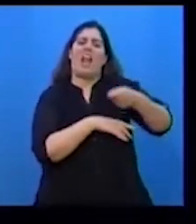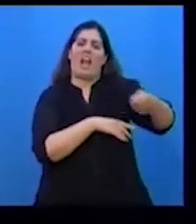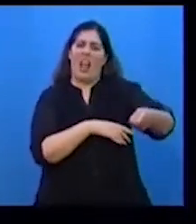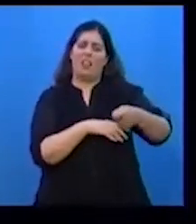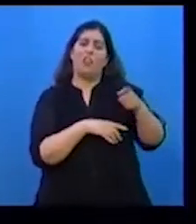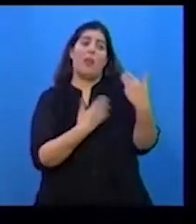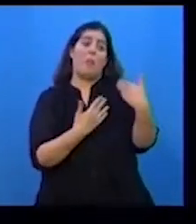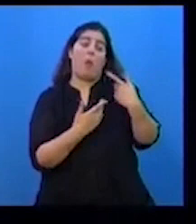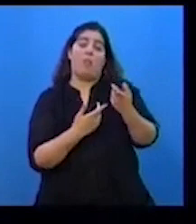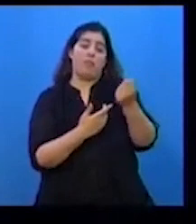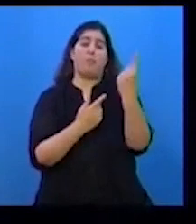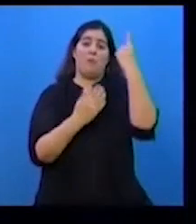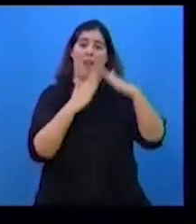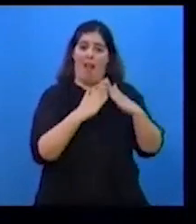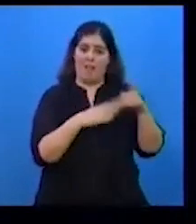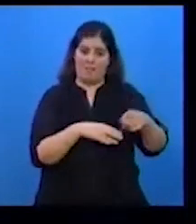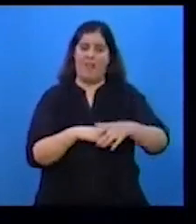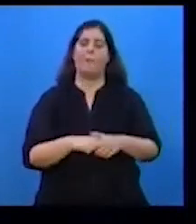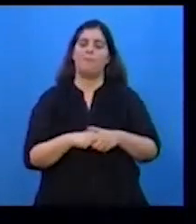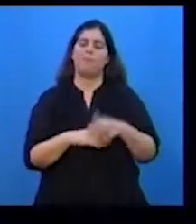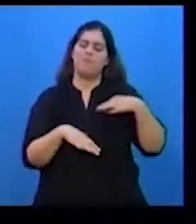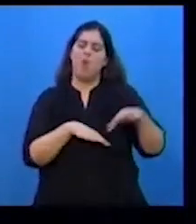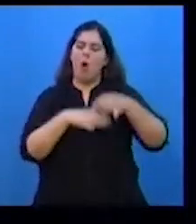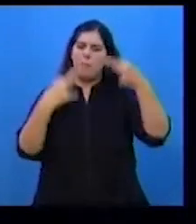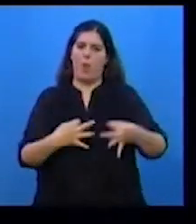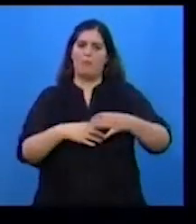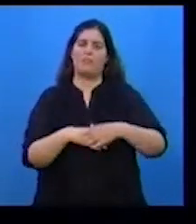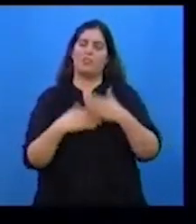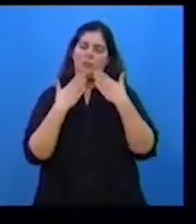para que puedan tener su primer casa. Es mi compromiso. Muchas gracias.